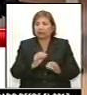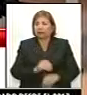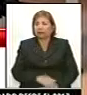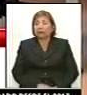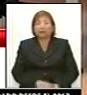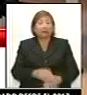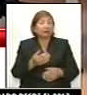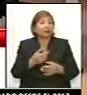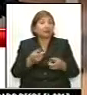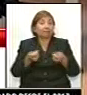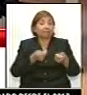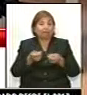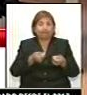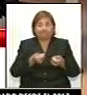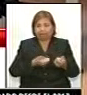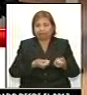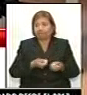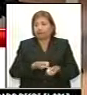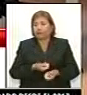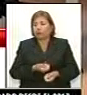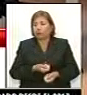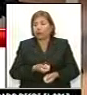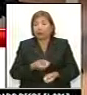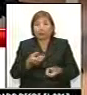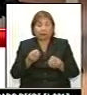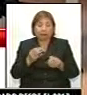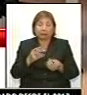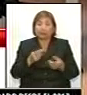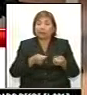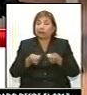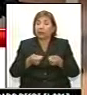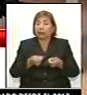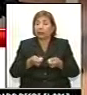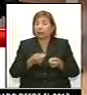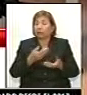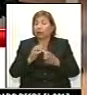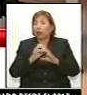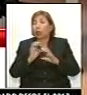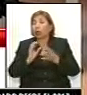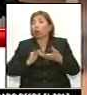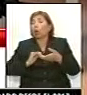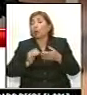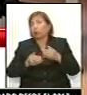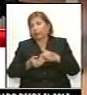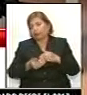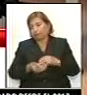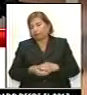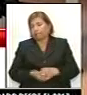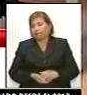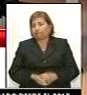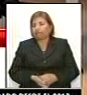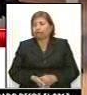de liderazgo, ¿ok? O sea, liderazgo dentro de la comunidad.